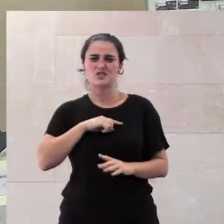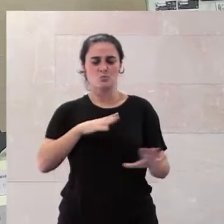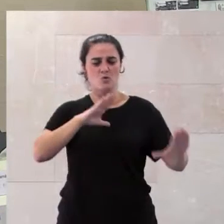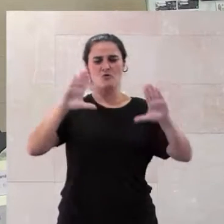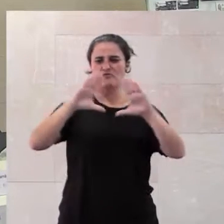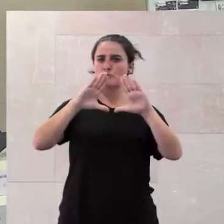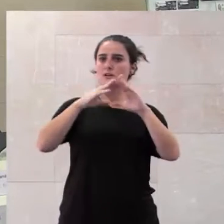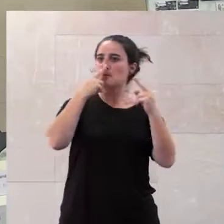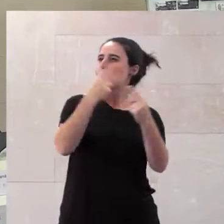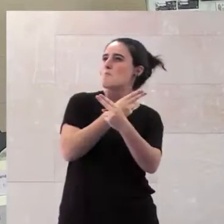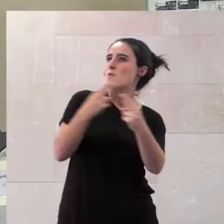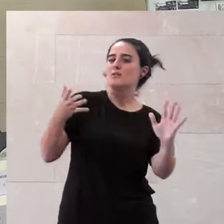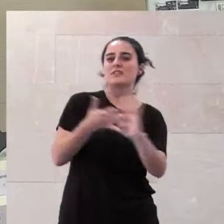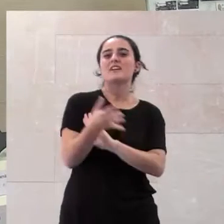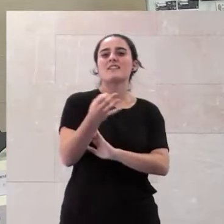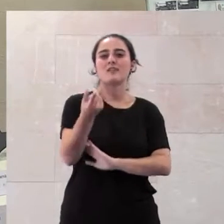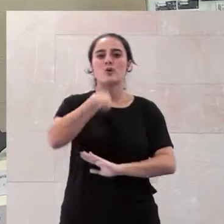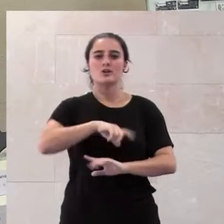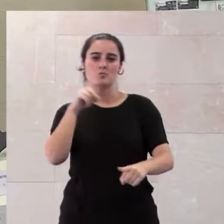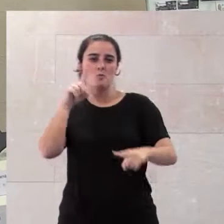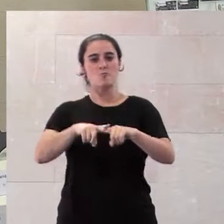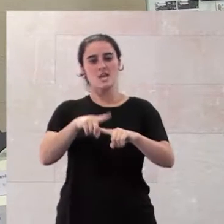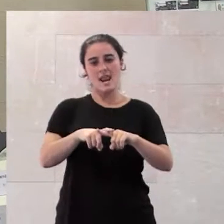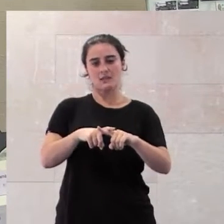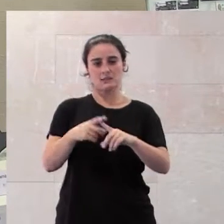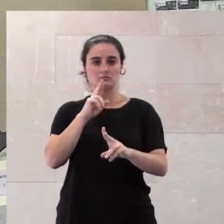feminista públicamente, a que nos llamaran bolleras.